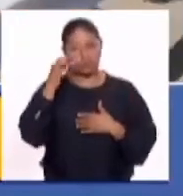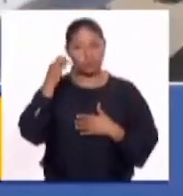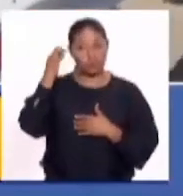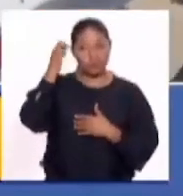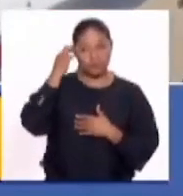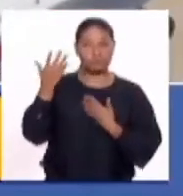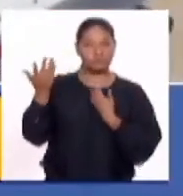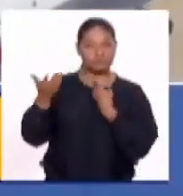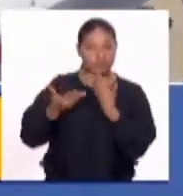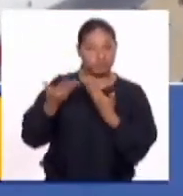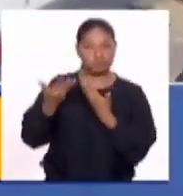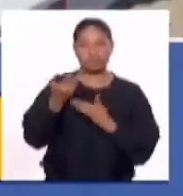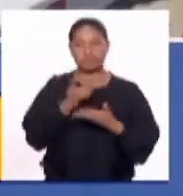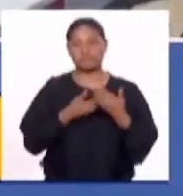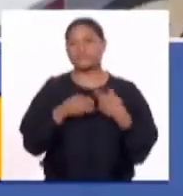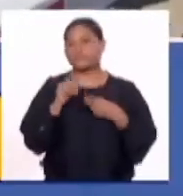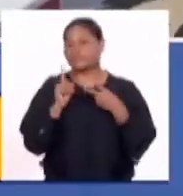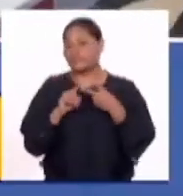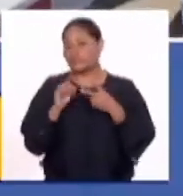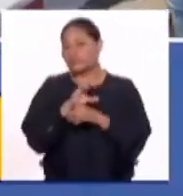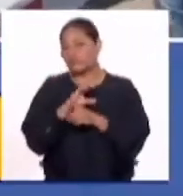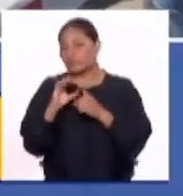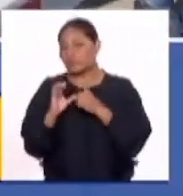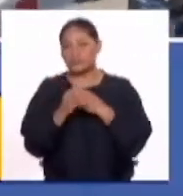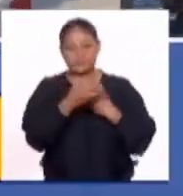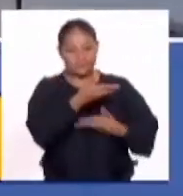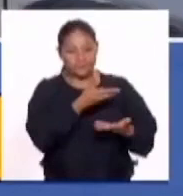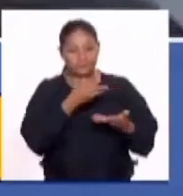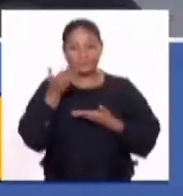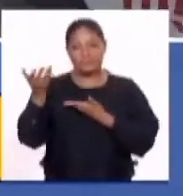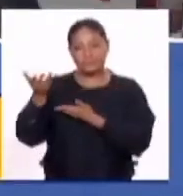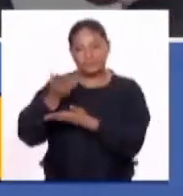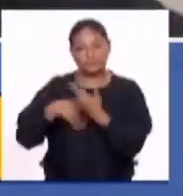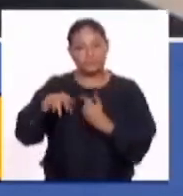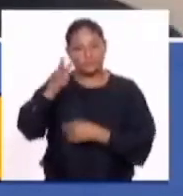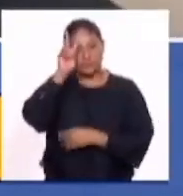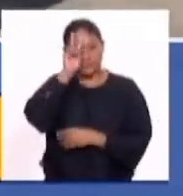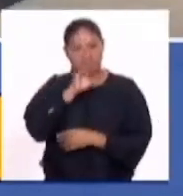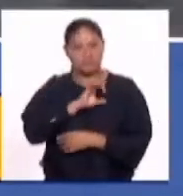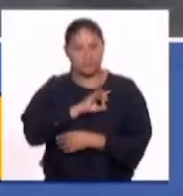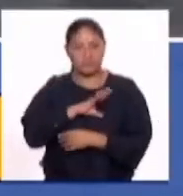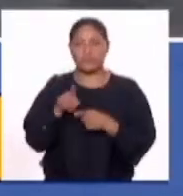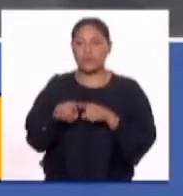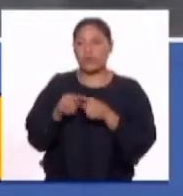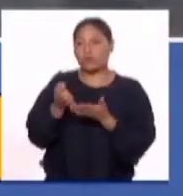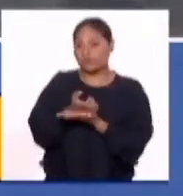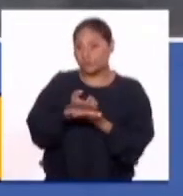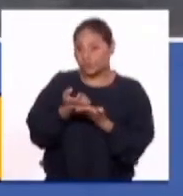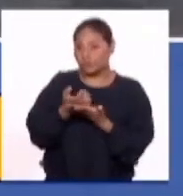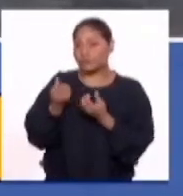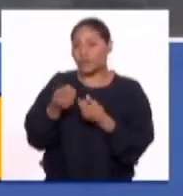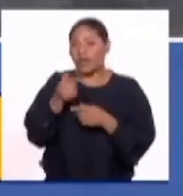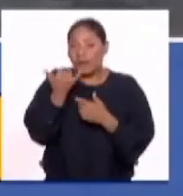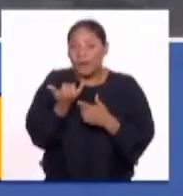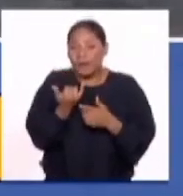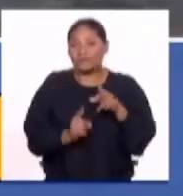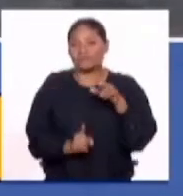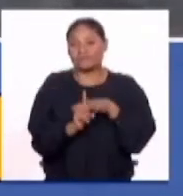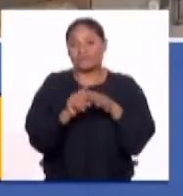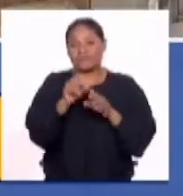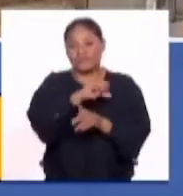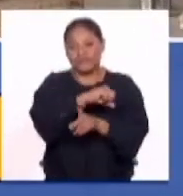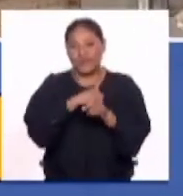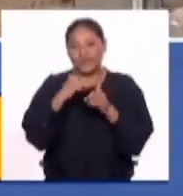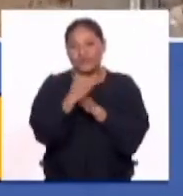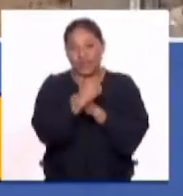en aspectos culturales, sociales, políticos, económicos, sino que en lo social. Y yo creo que de cara a